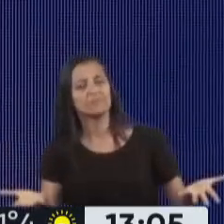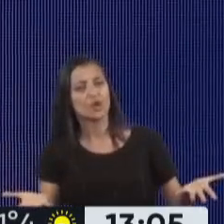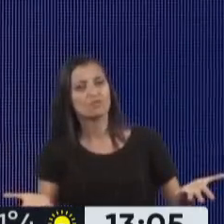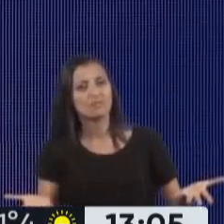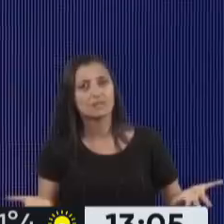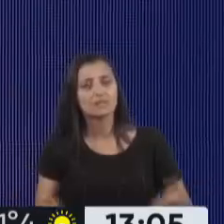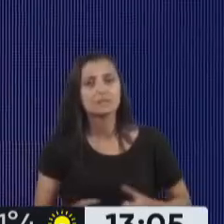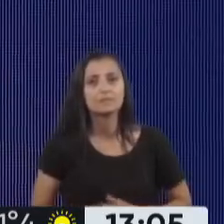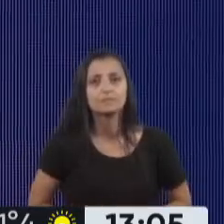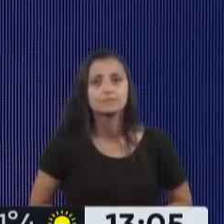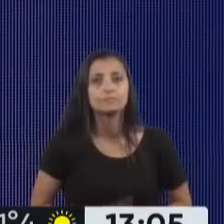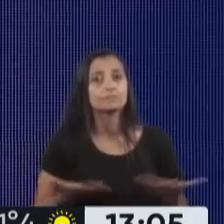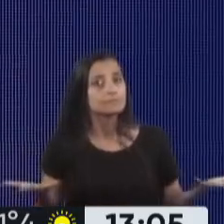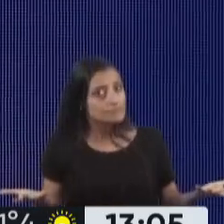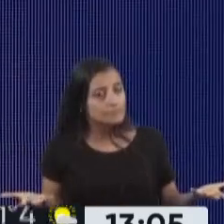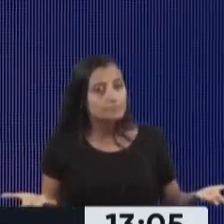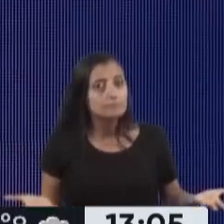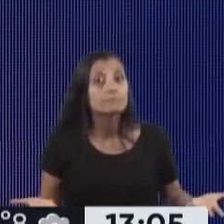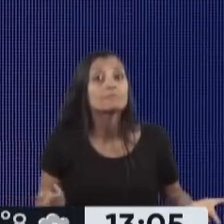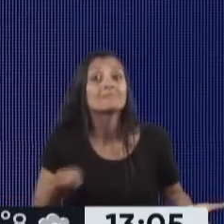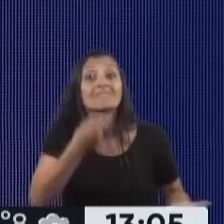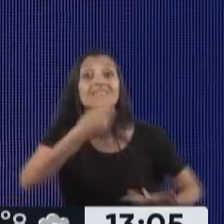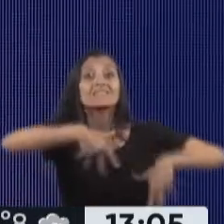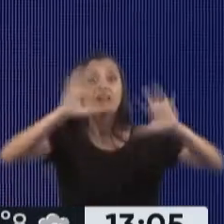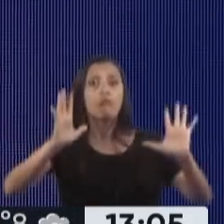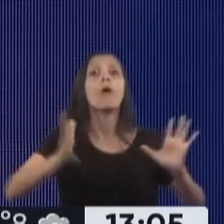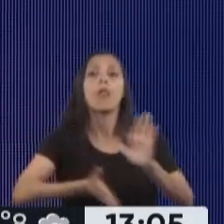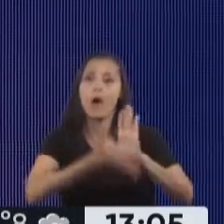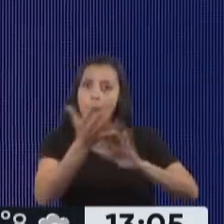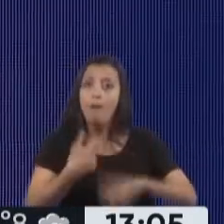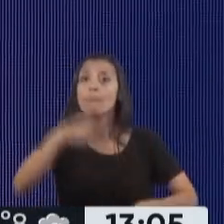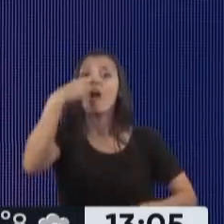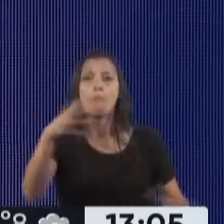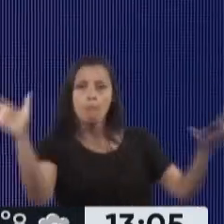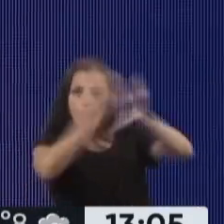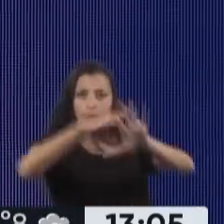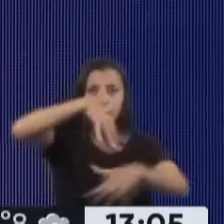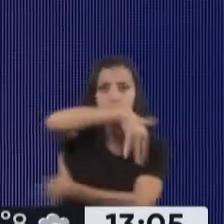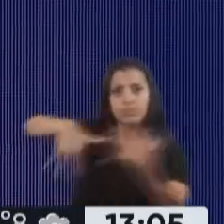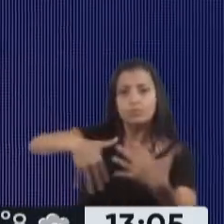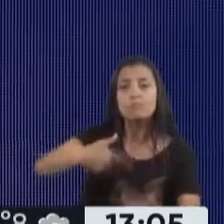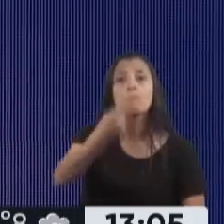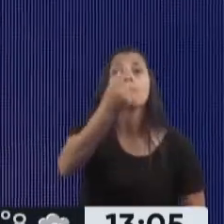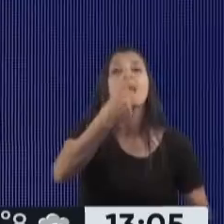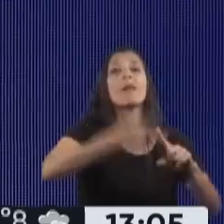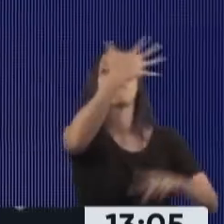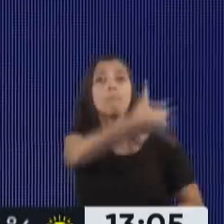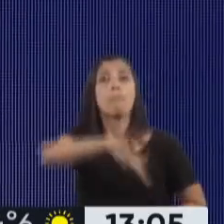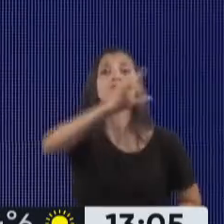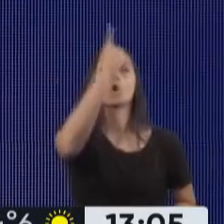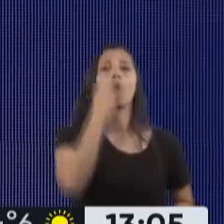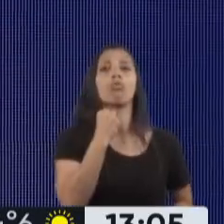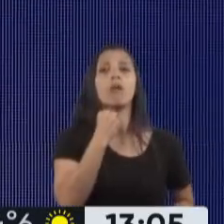tal que si se disparaba la crisis, la cantidad de dinero se podía multiplicar por 5 en un